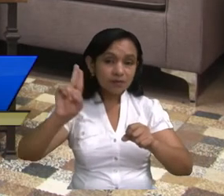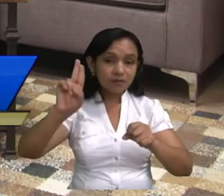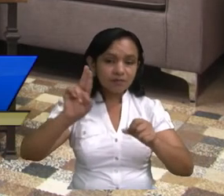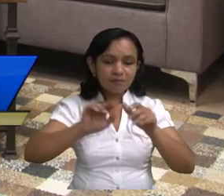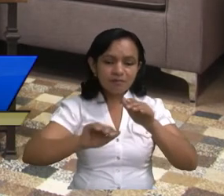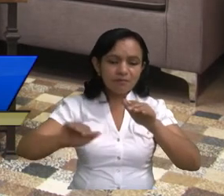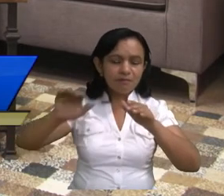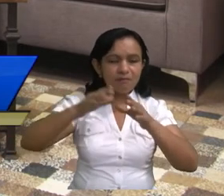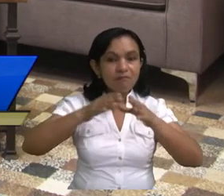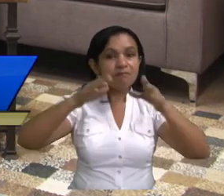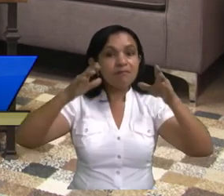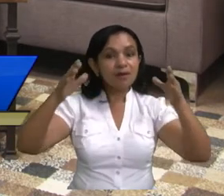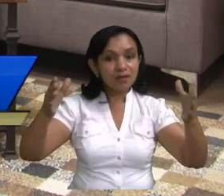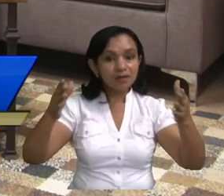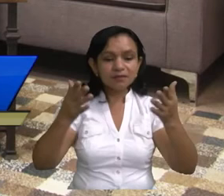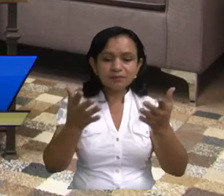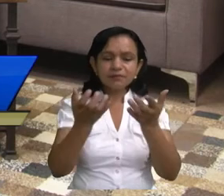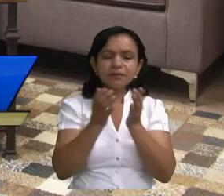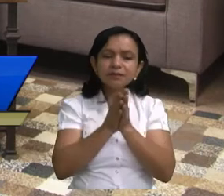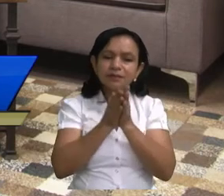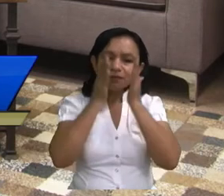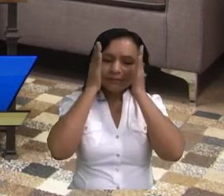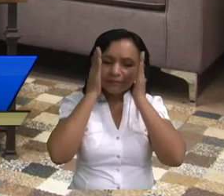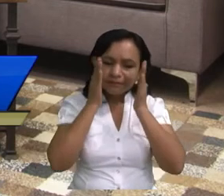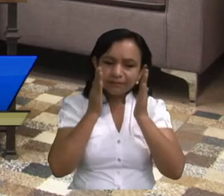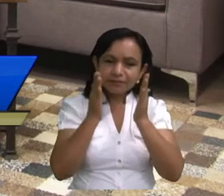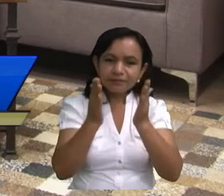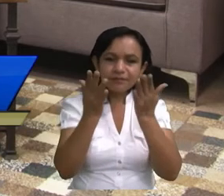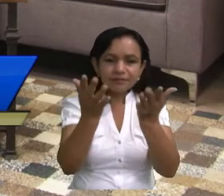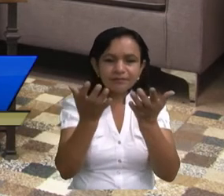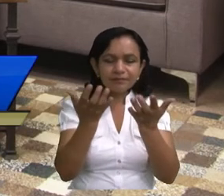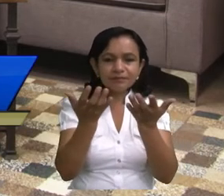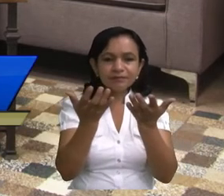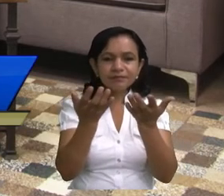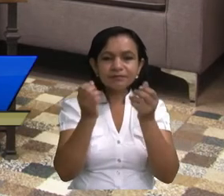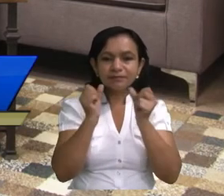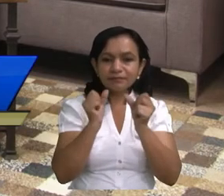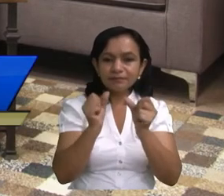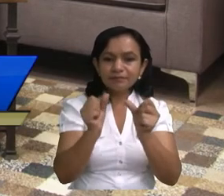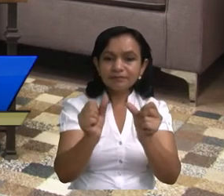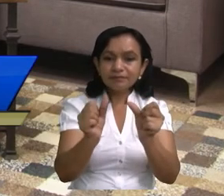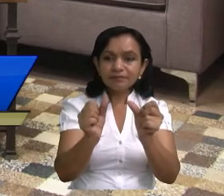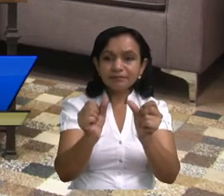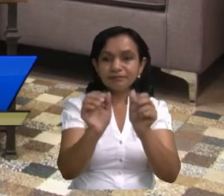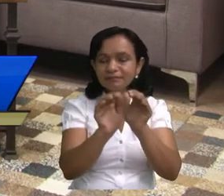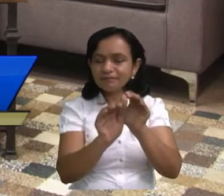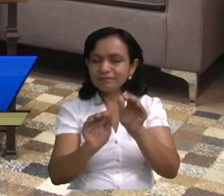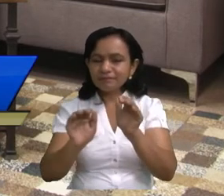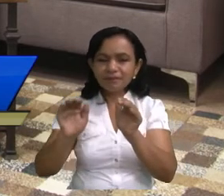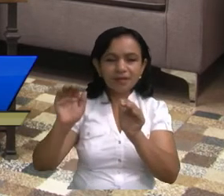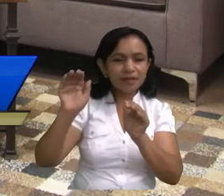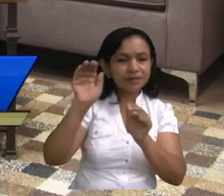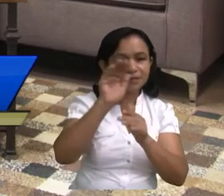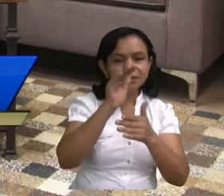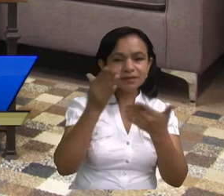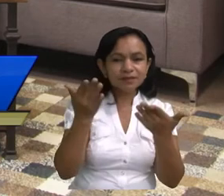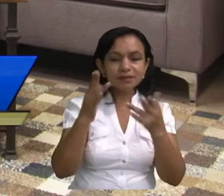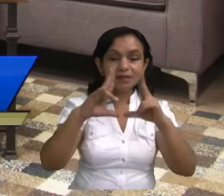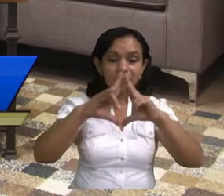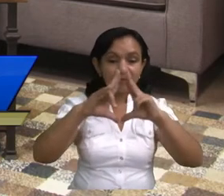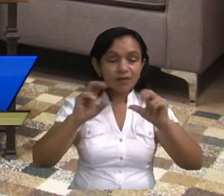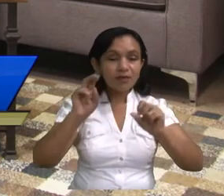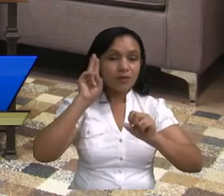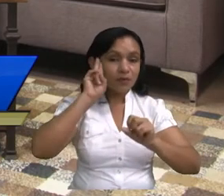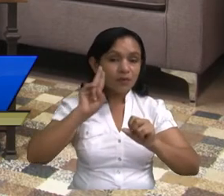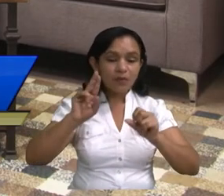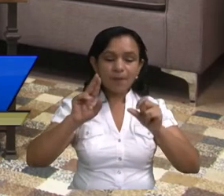crezca, pero más bien por dar atención a esa demanda que sigue siendo la más grande de Nicaragua, en